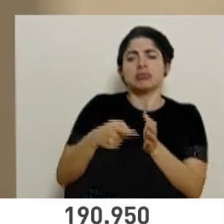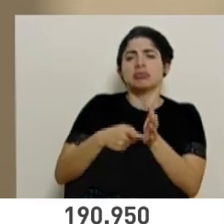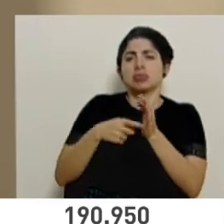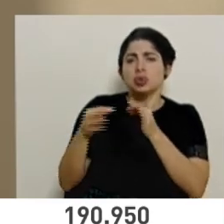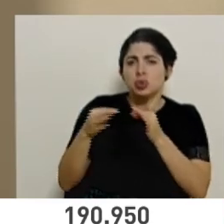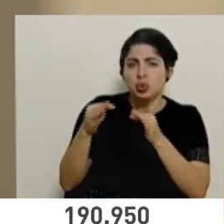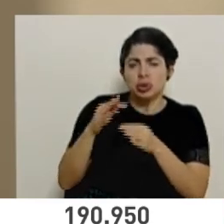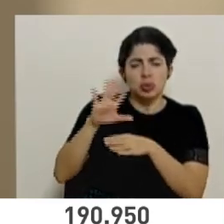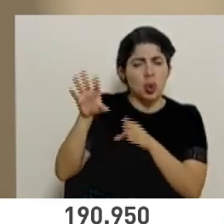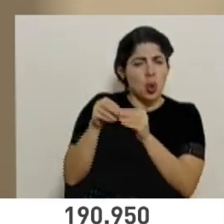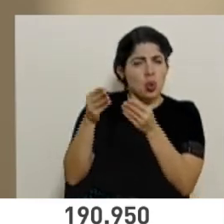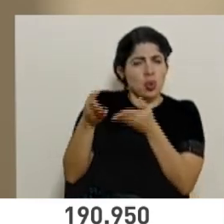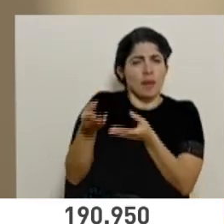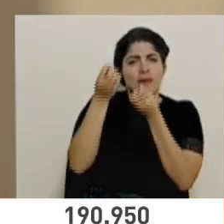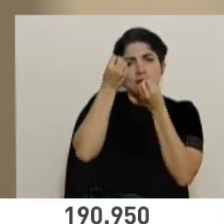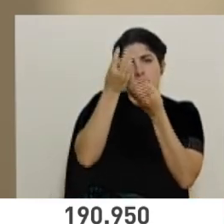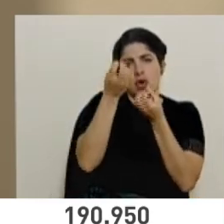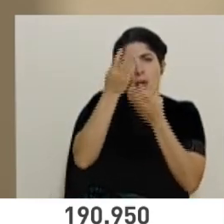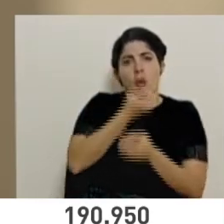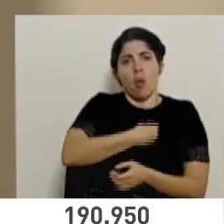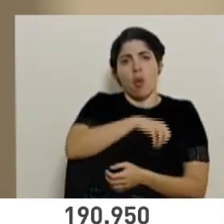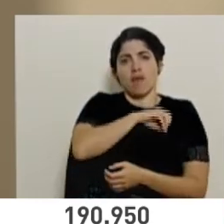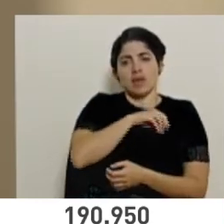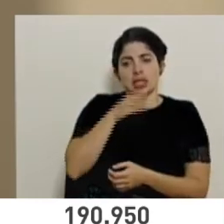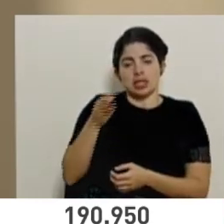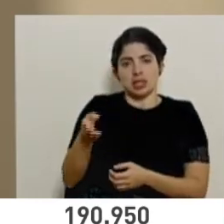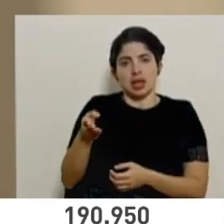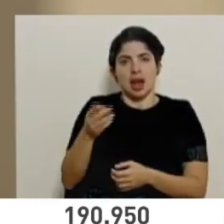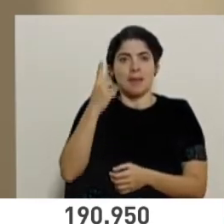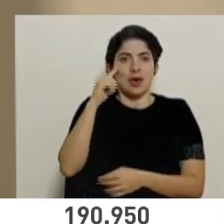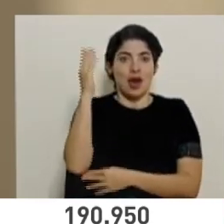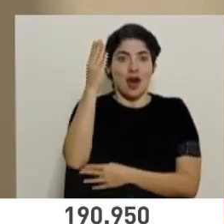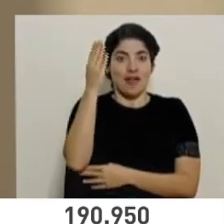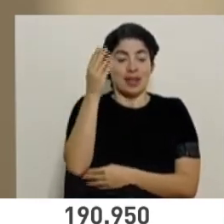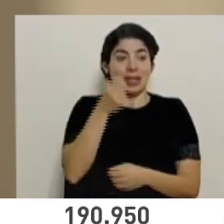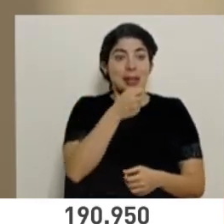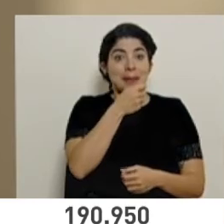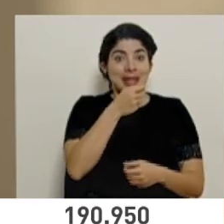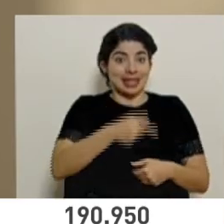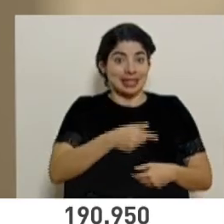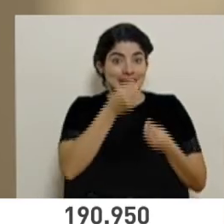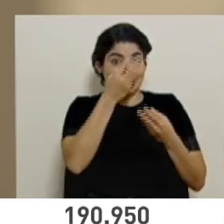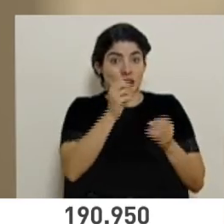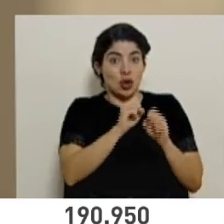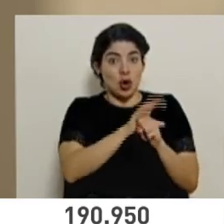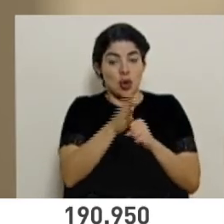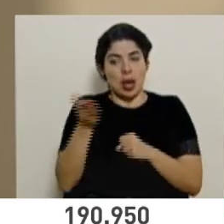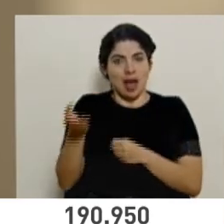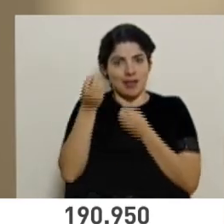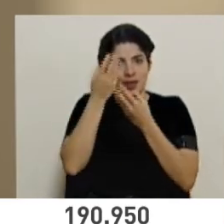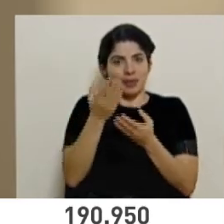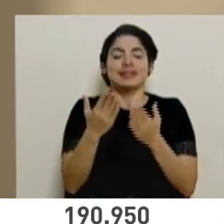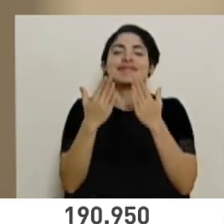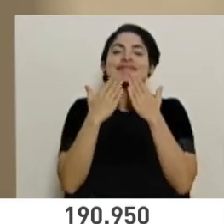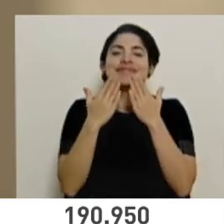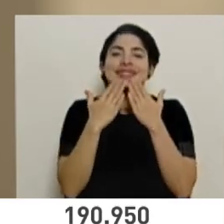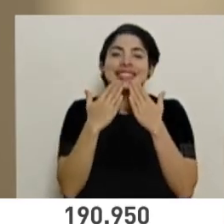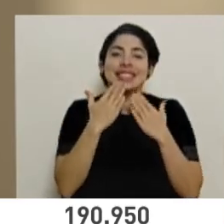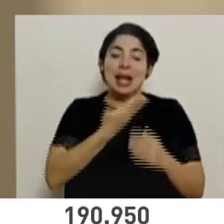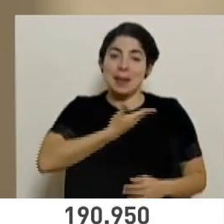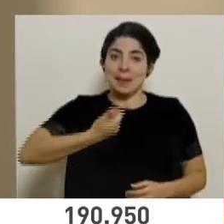requisitos turísticos y toda la información oficial que se da en las conferencias de prensa sobre COVID-19. Le agradecemos